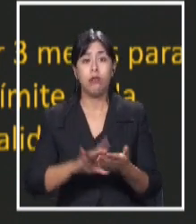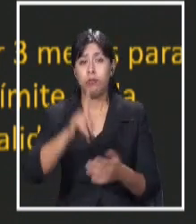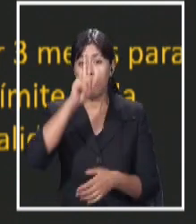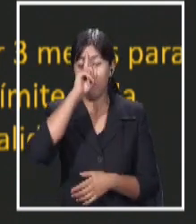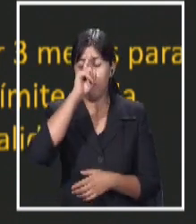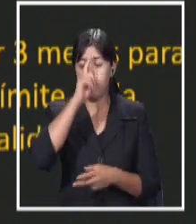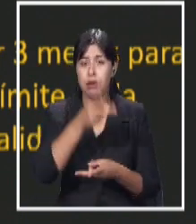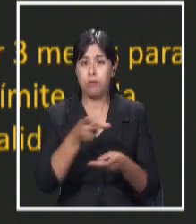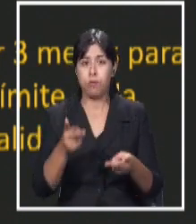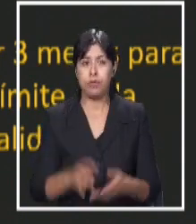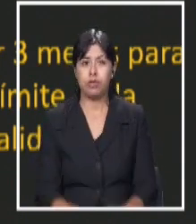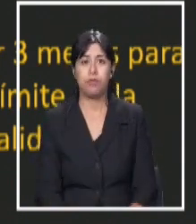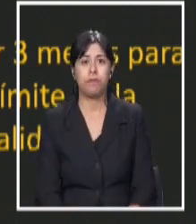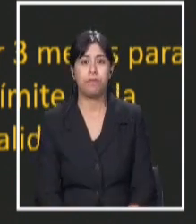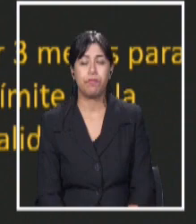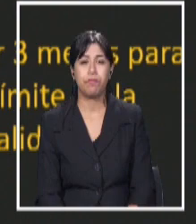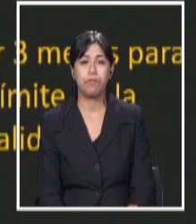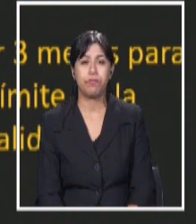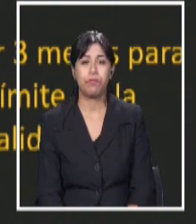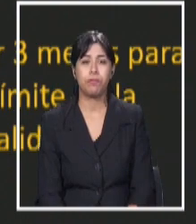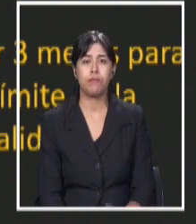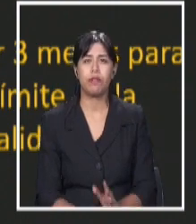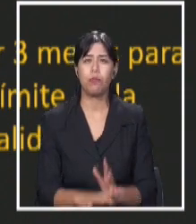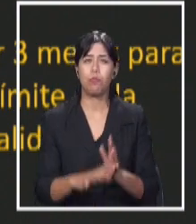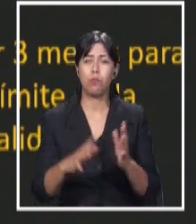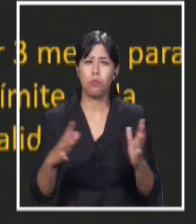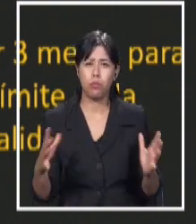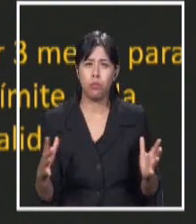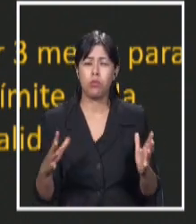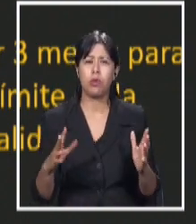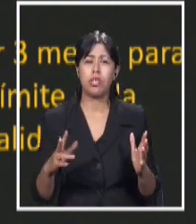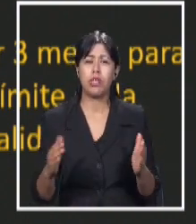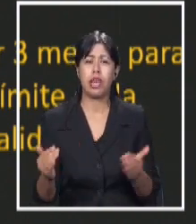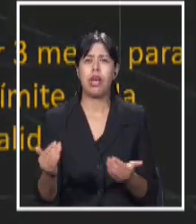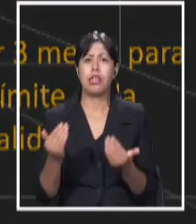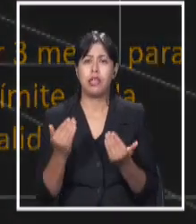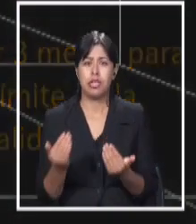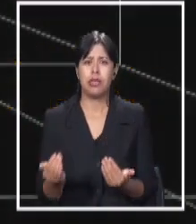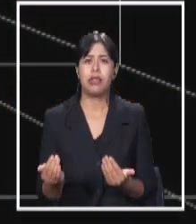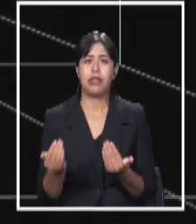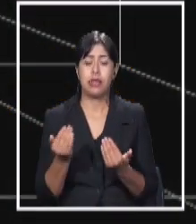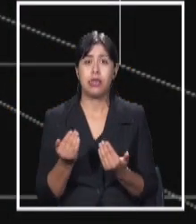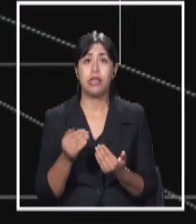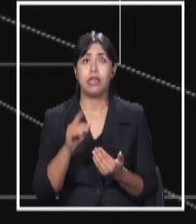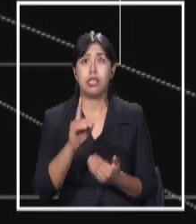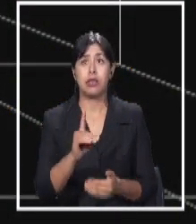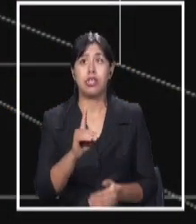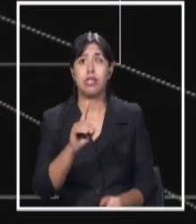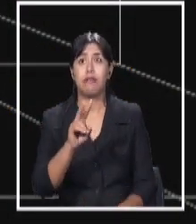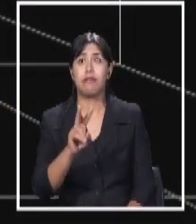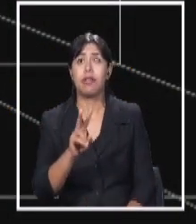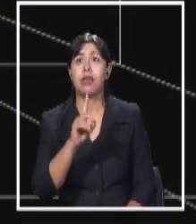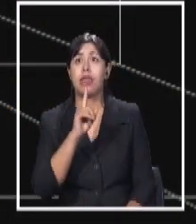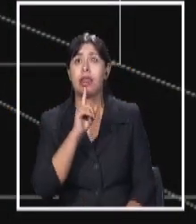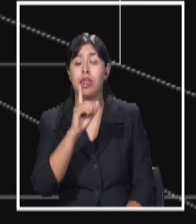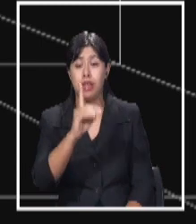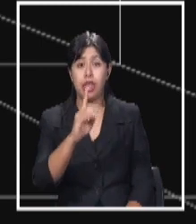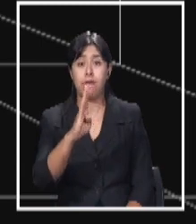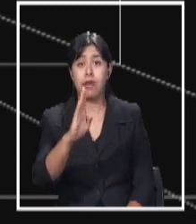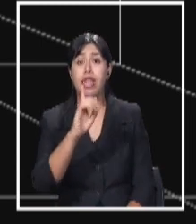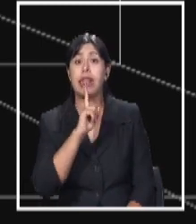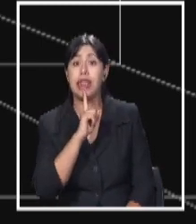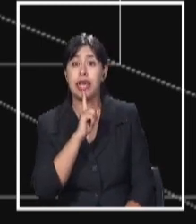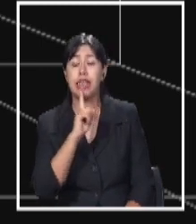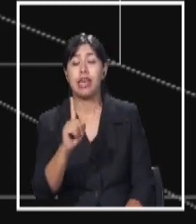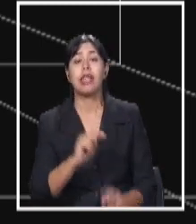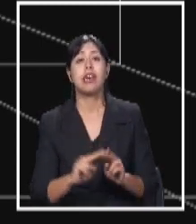públicos, ¿sí?, que tienen alta presión asistencial. DBT es un tratamiento que se